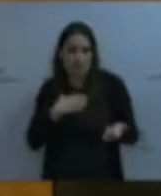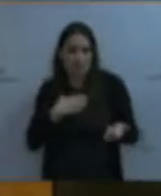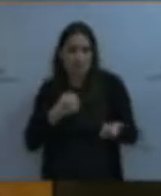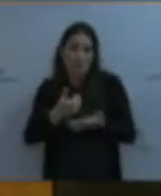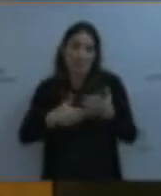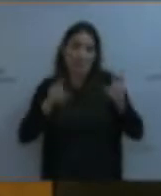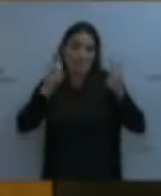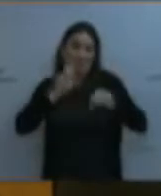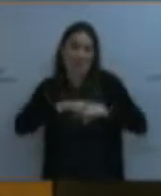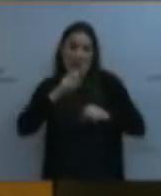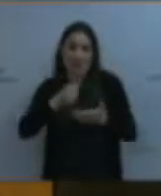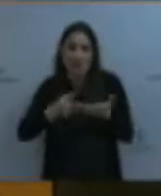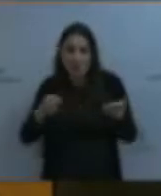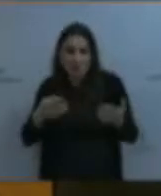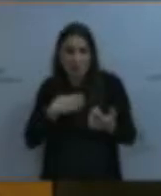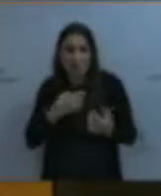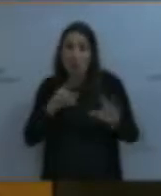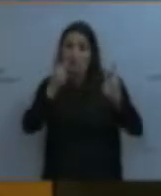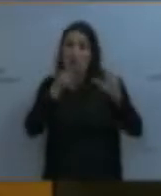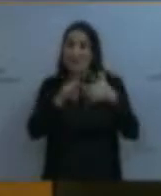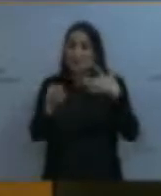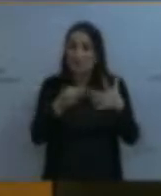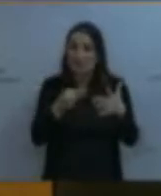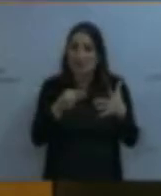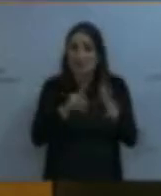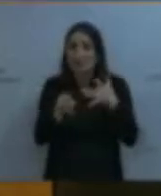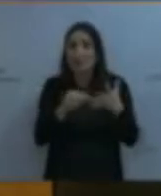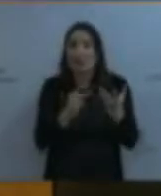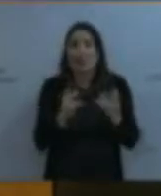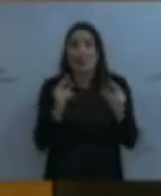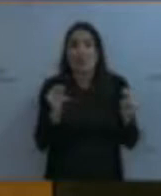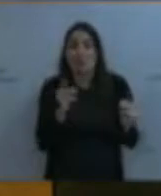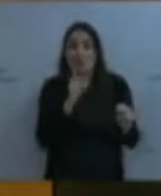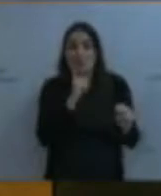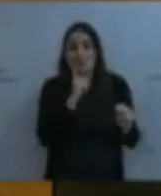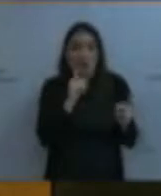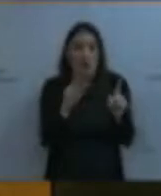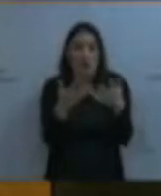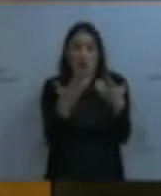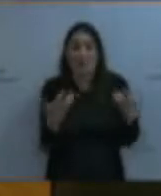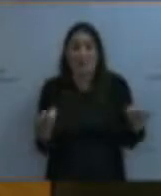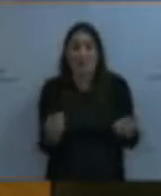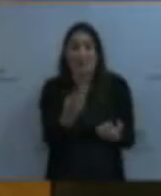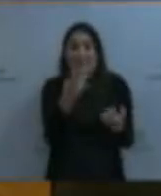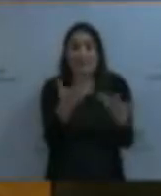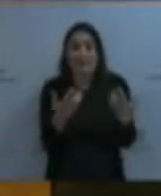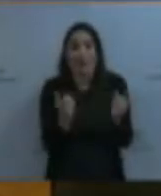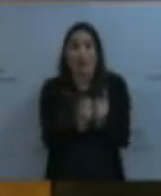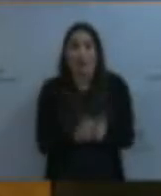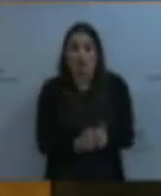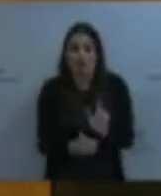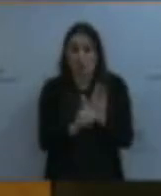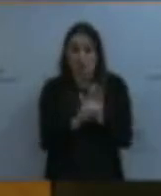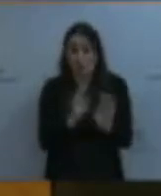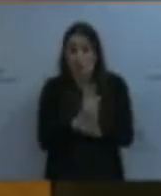listes negres. En cuanto a la transparencia zánxala con tan solo tres renglones del decreto, lo que vienen a